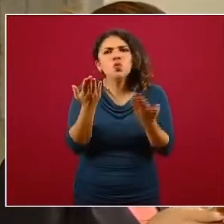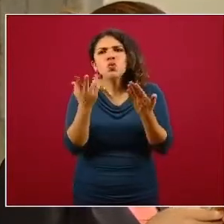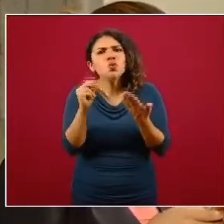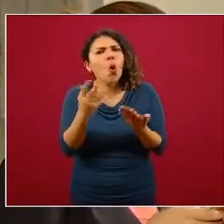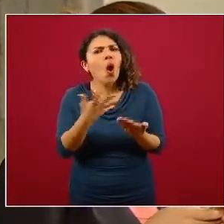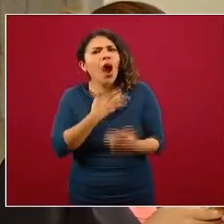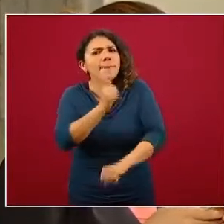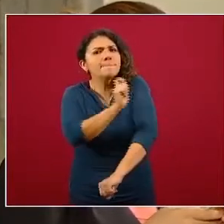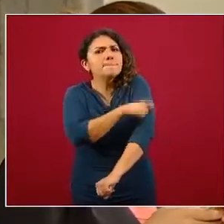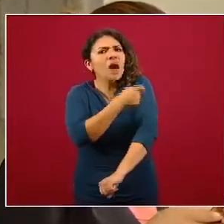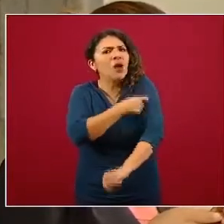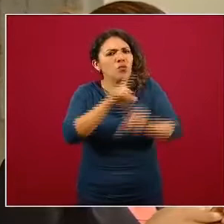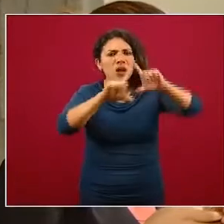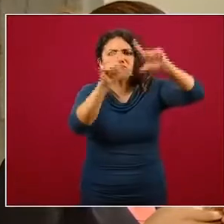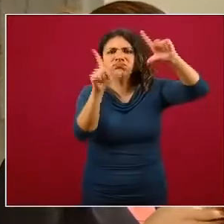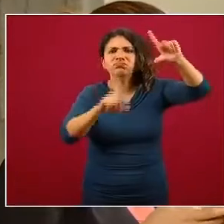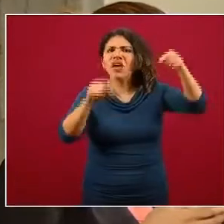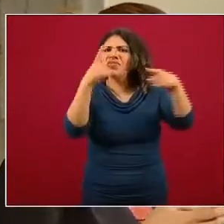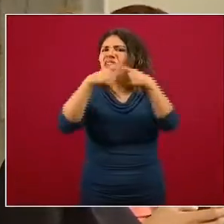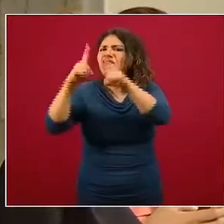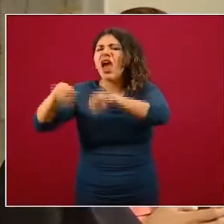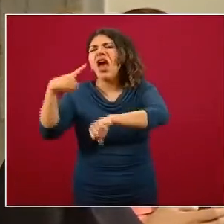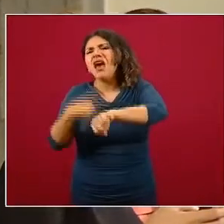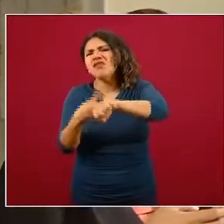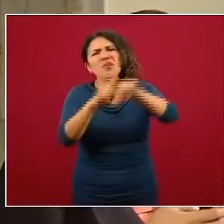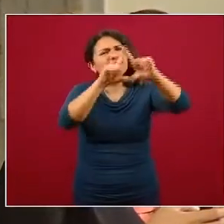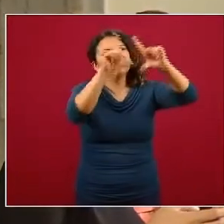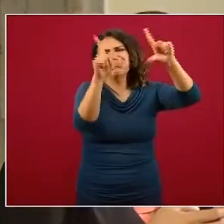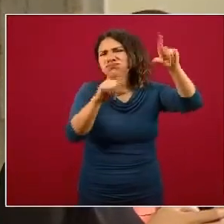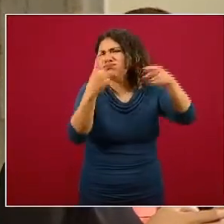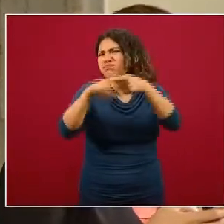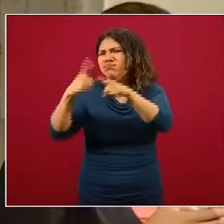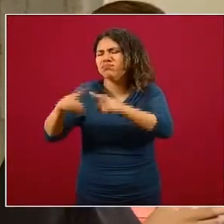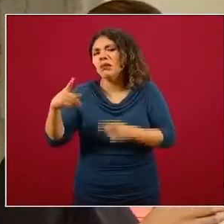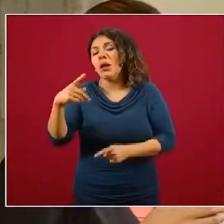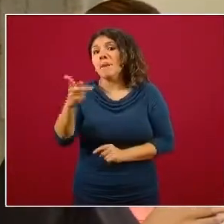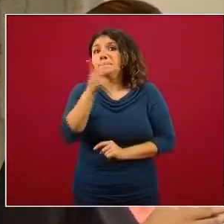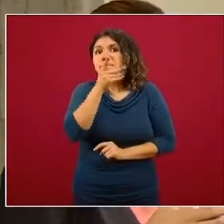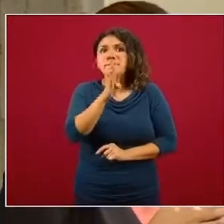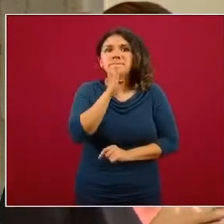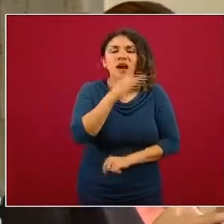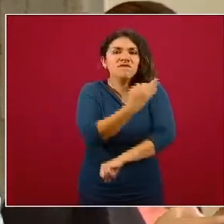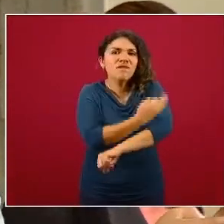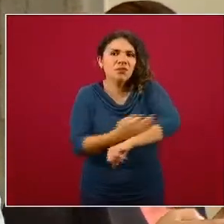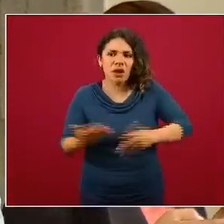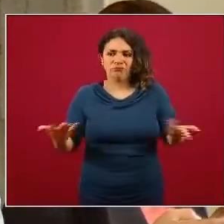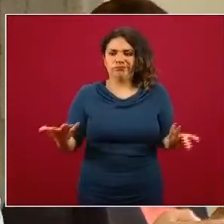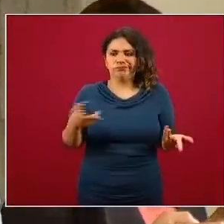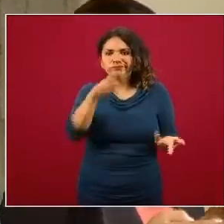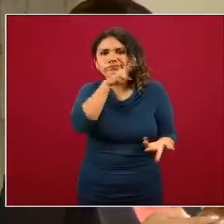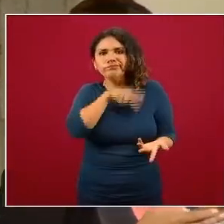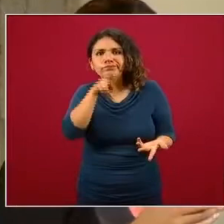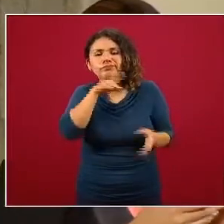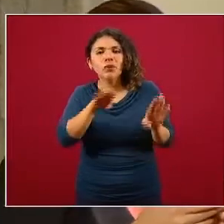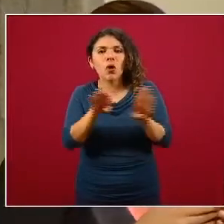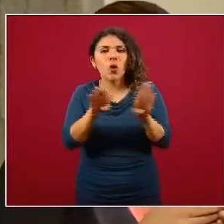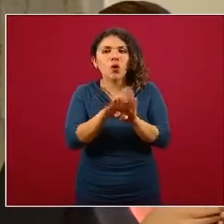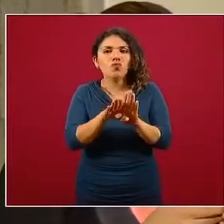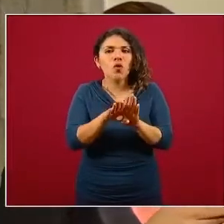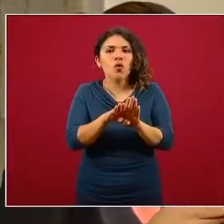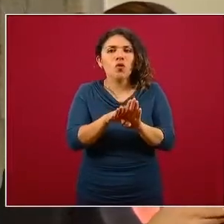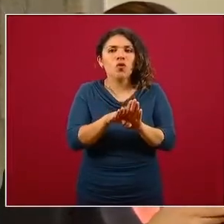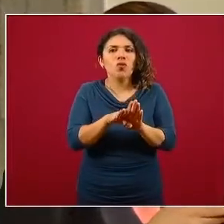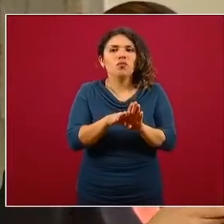de la República de varias vacunas. Padres de familia están haciendo pues casi